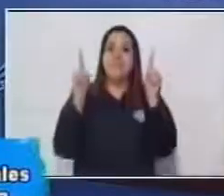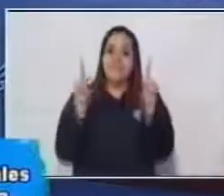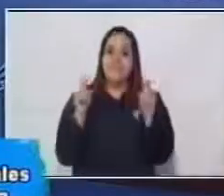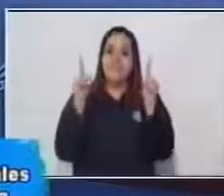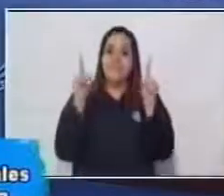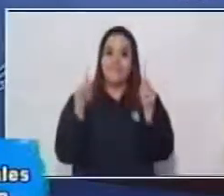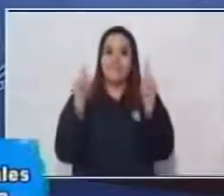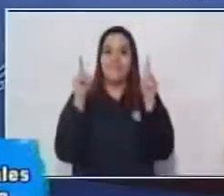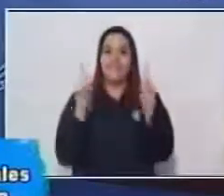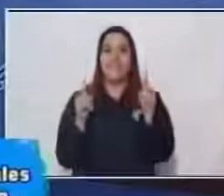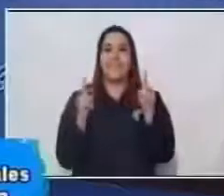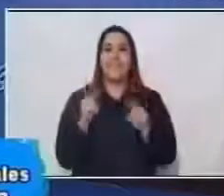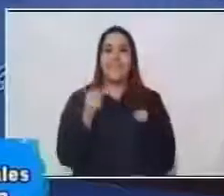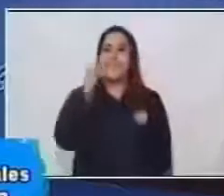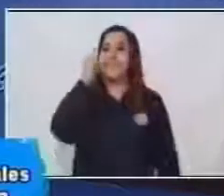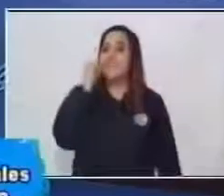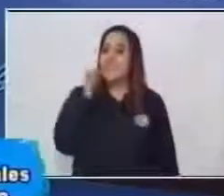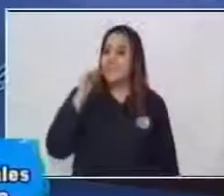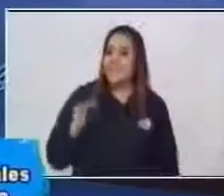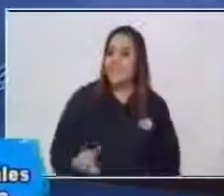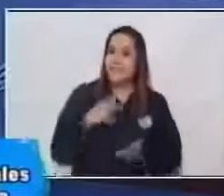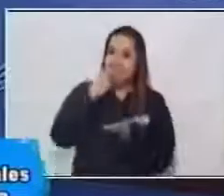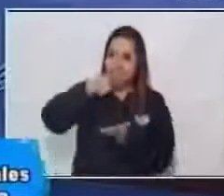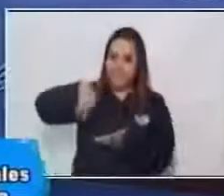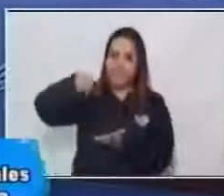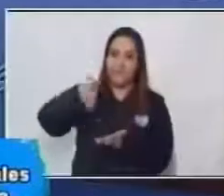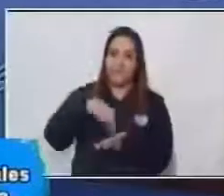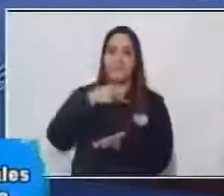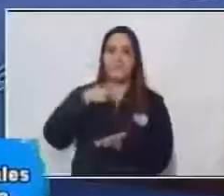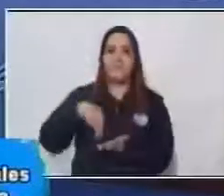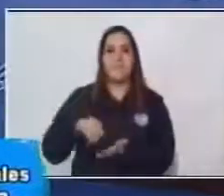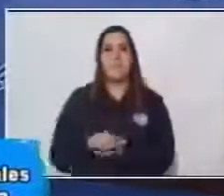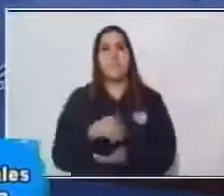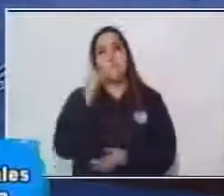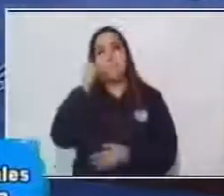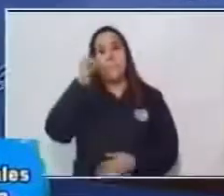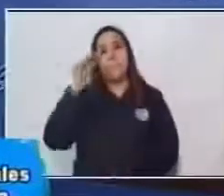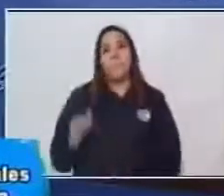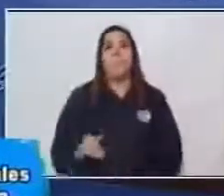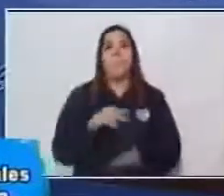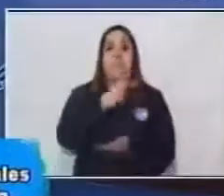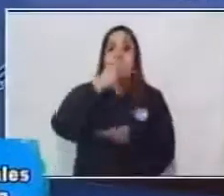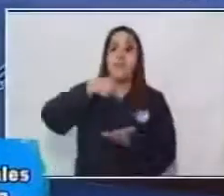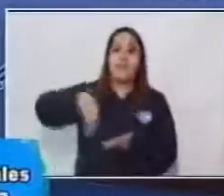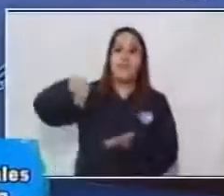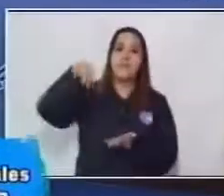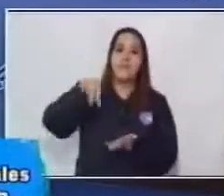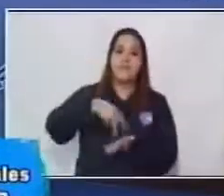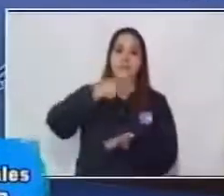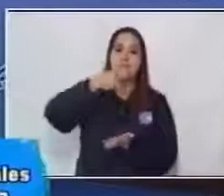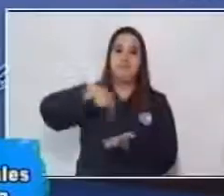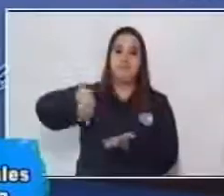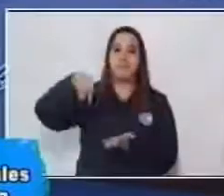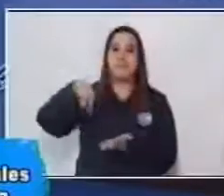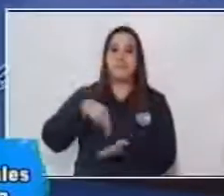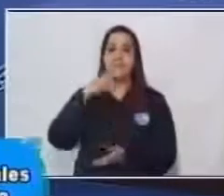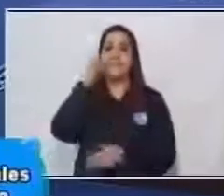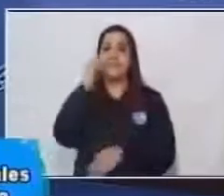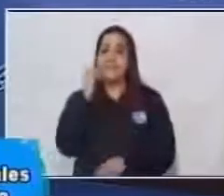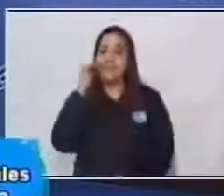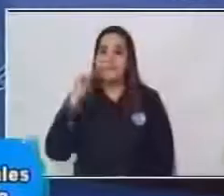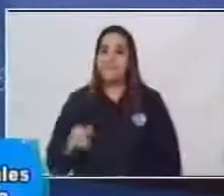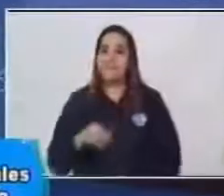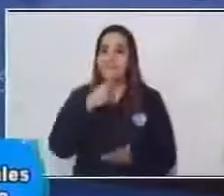con el dedo, dedo, dedo, así baila el marinero baila, baila, baila, baila,